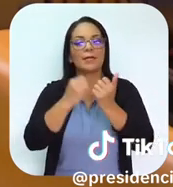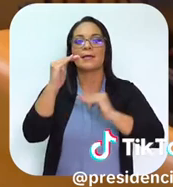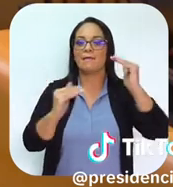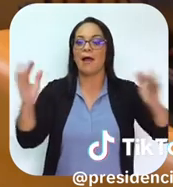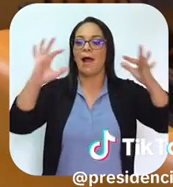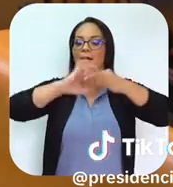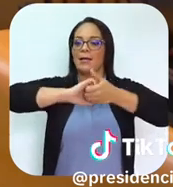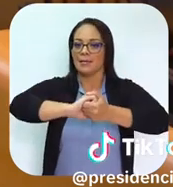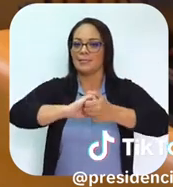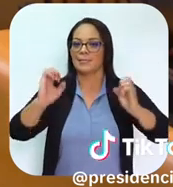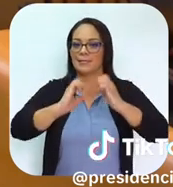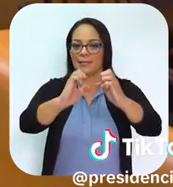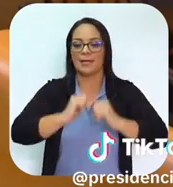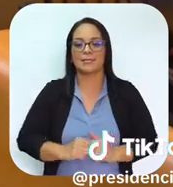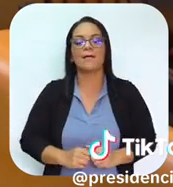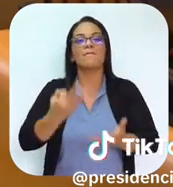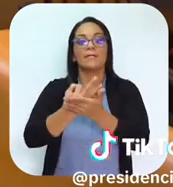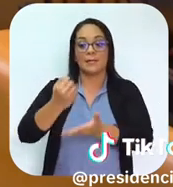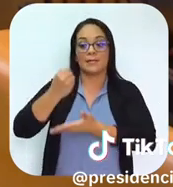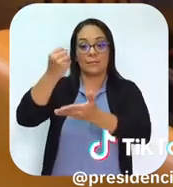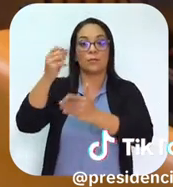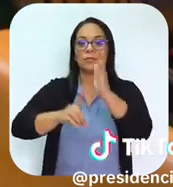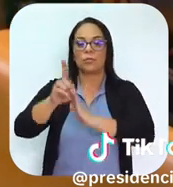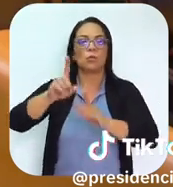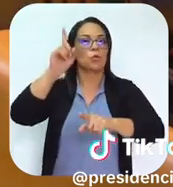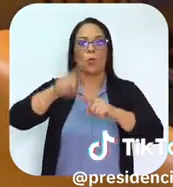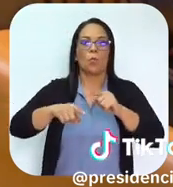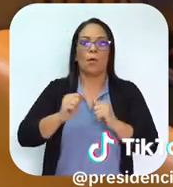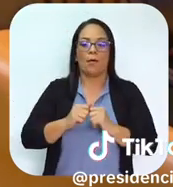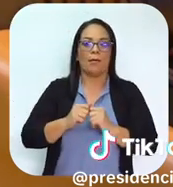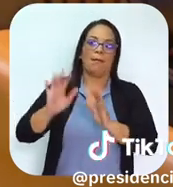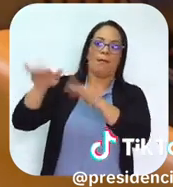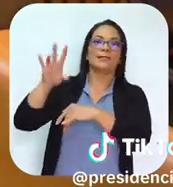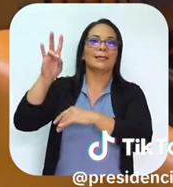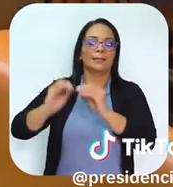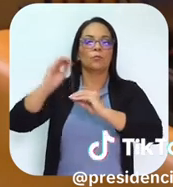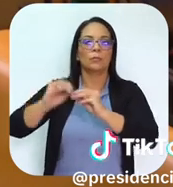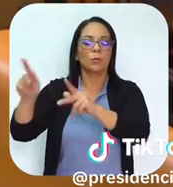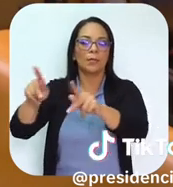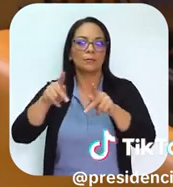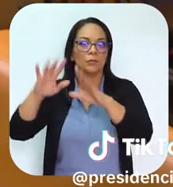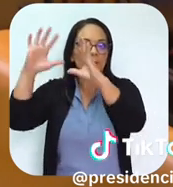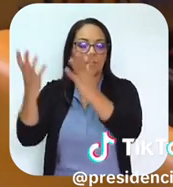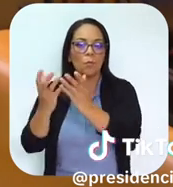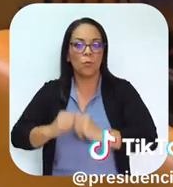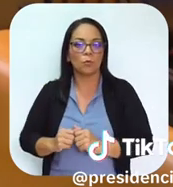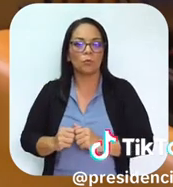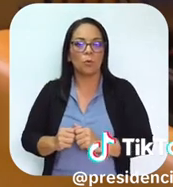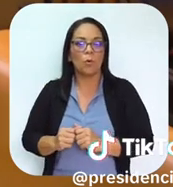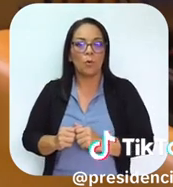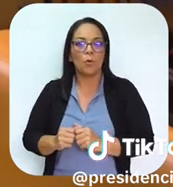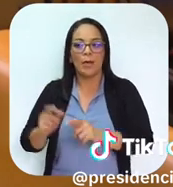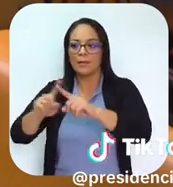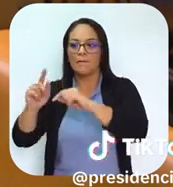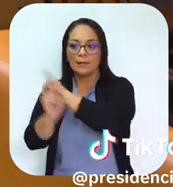requiere reforzar y equilibrar las alianzas estratégicas el financiamiento al desarrollo no puede olvidar al 70% de la población mundial